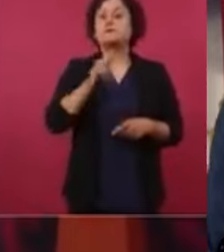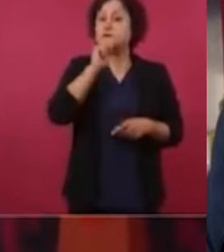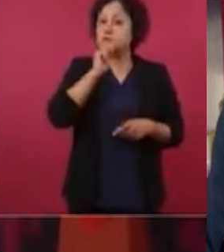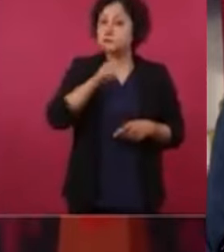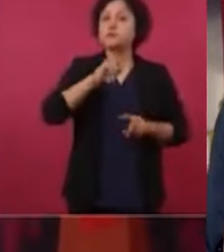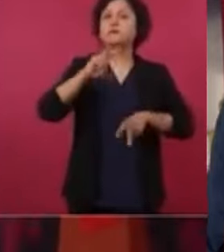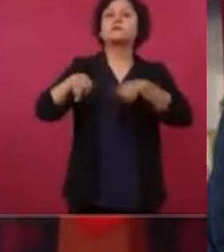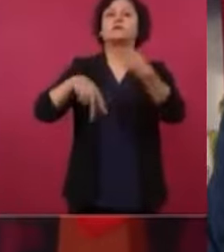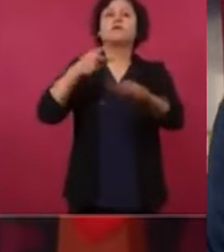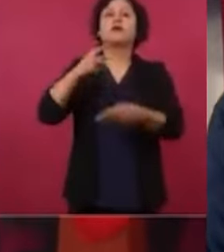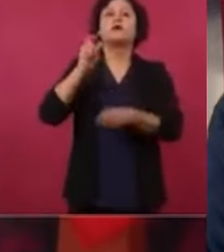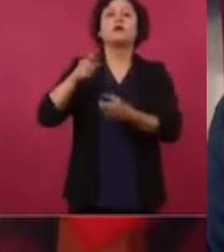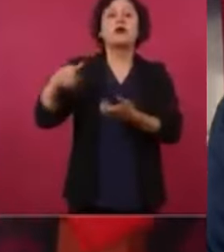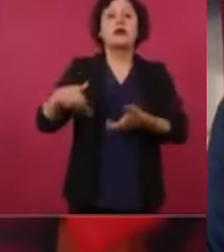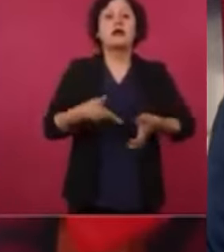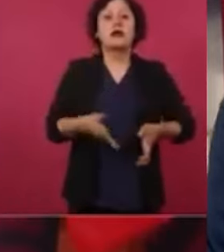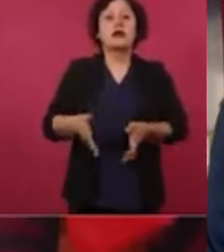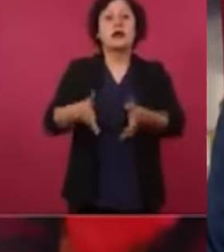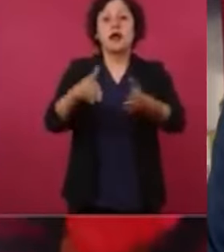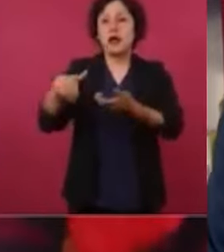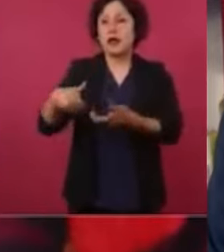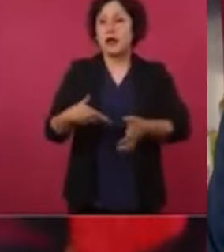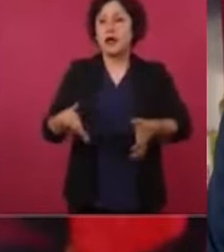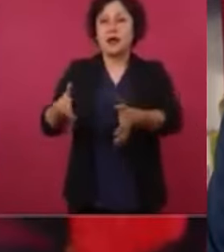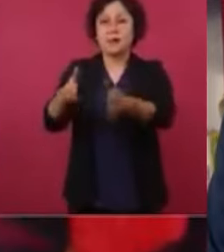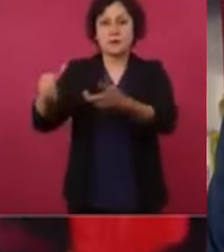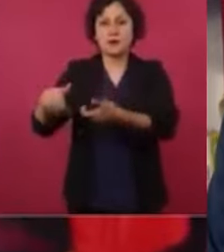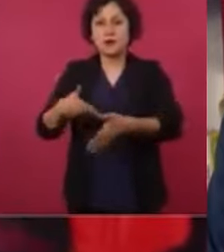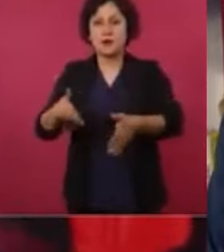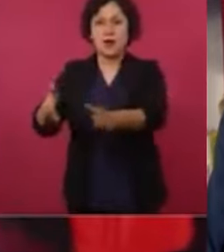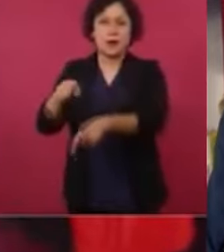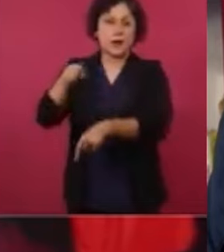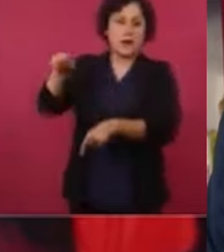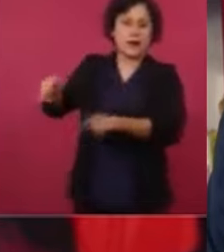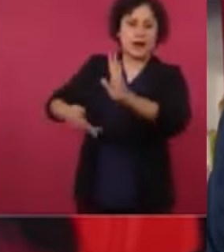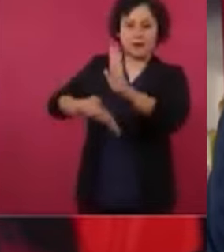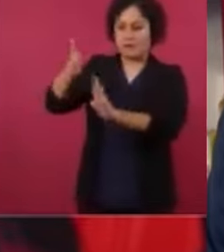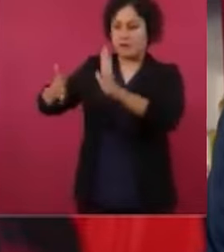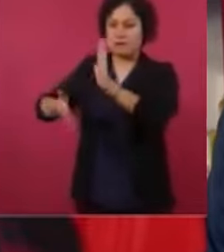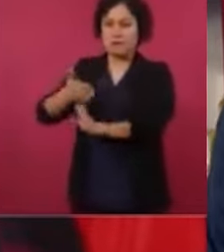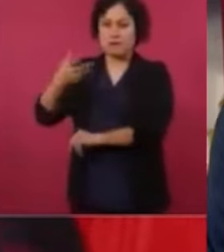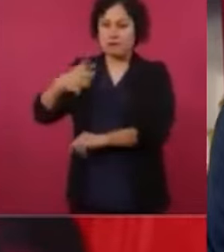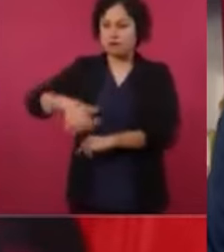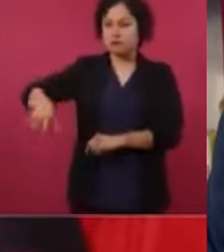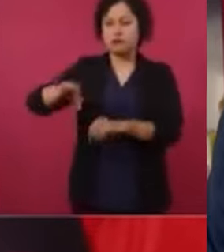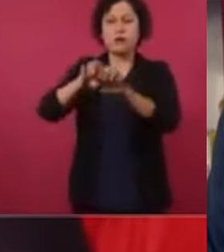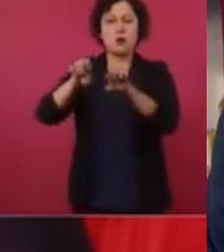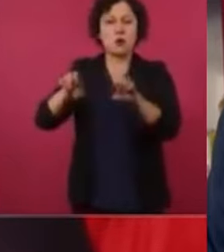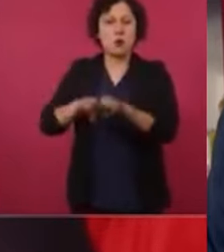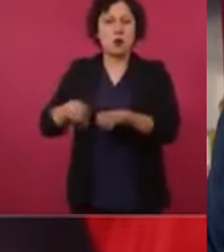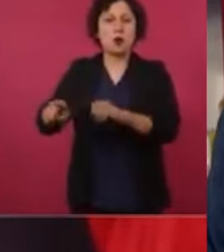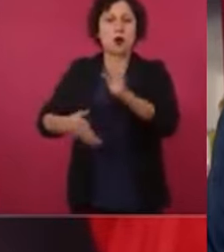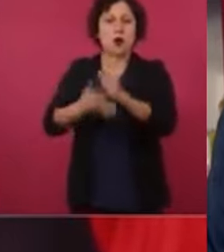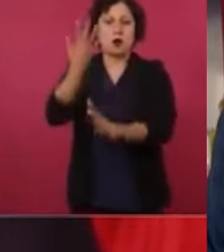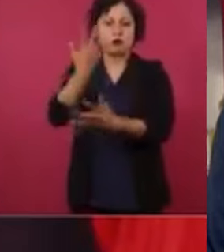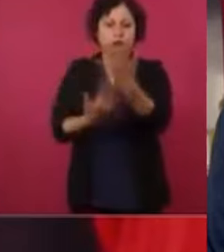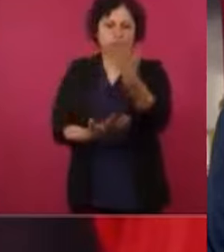todo el programa de caminos caminos artesanales caminos Rurales